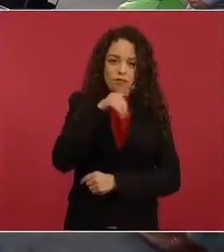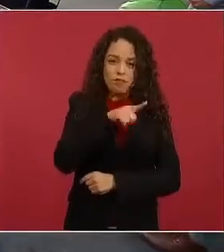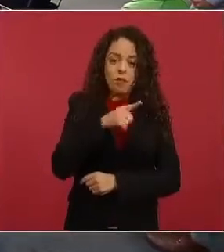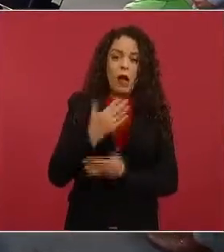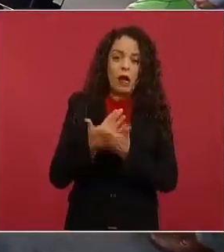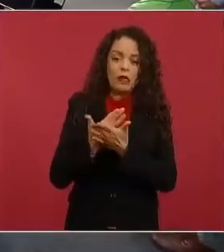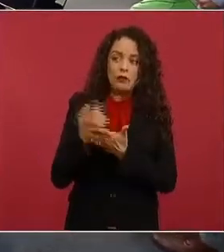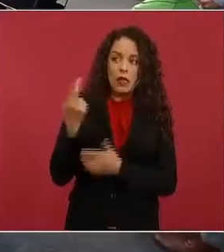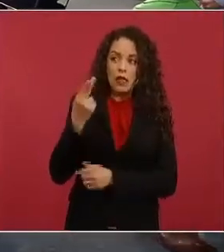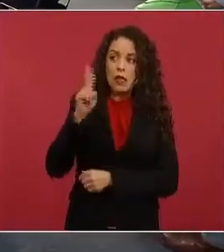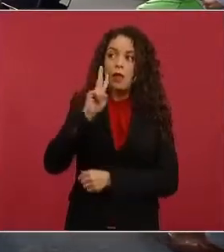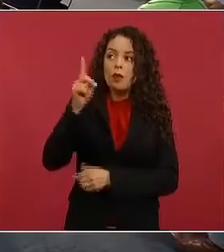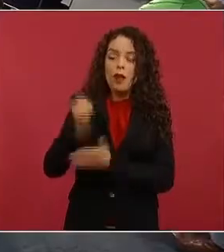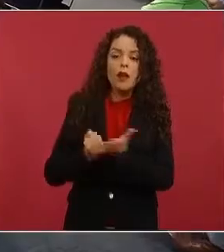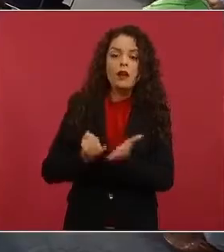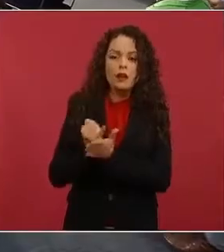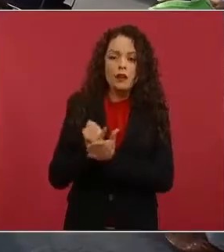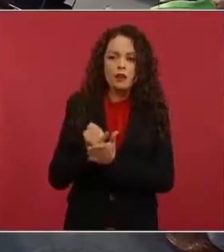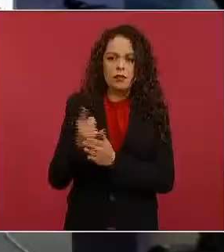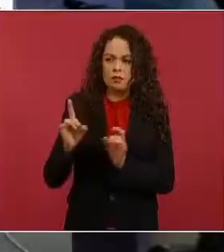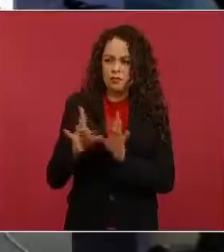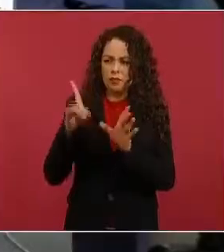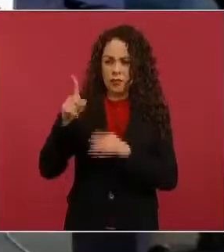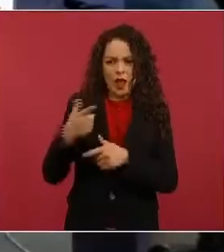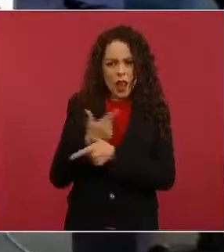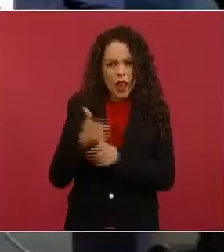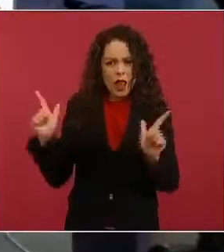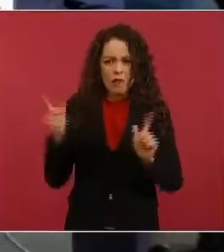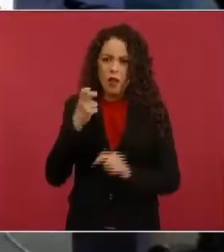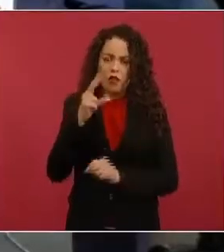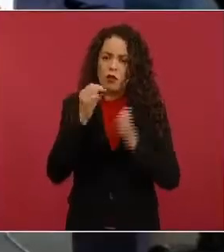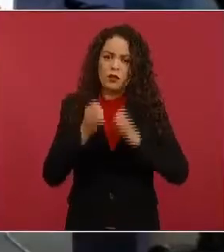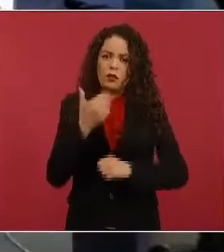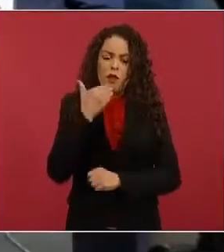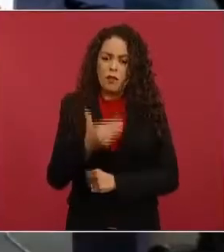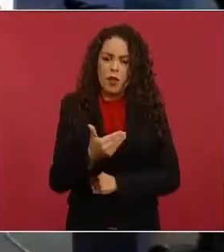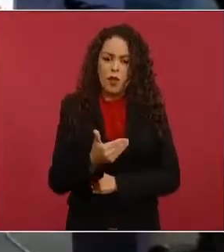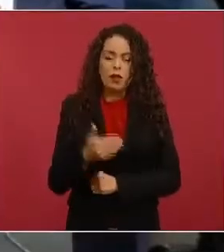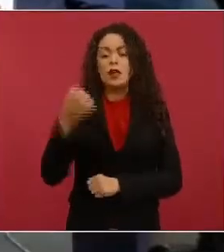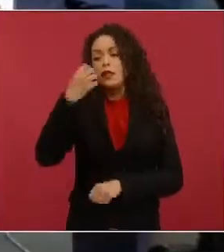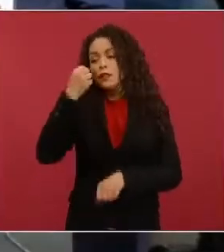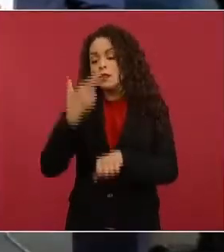presidente. Preguntar en este sentido si el secretario Adán